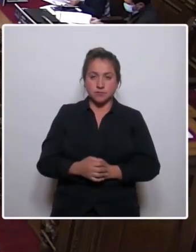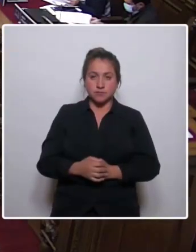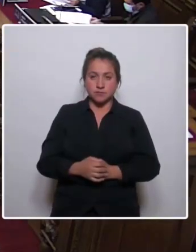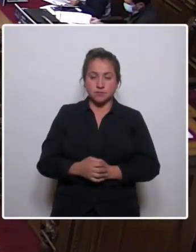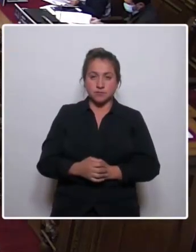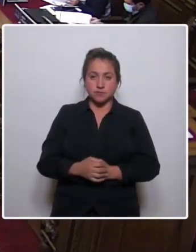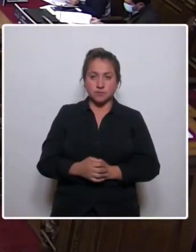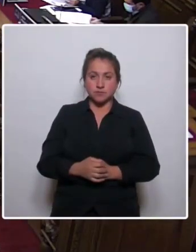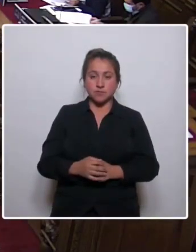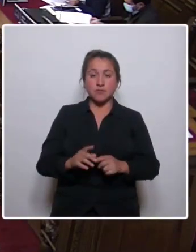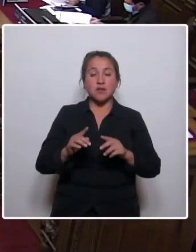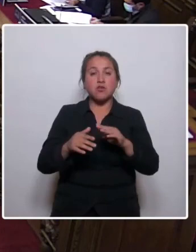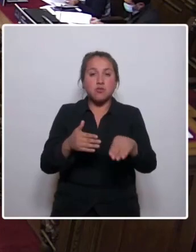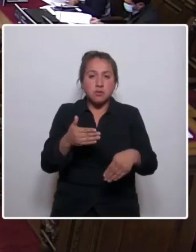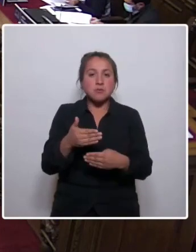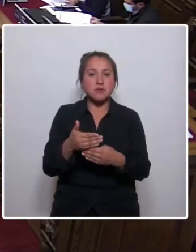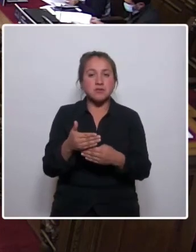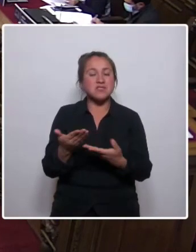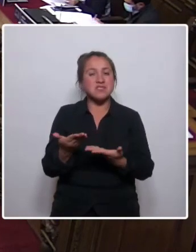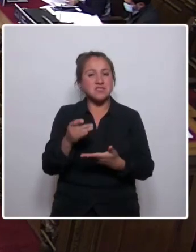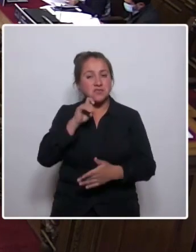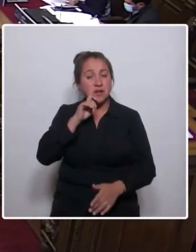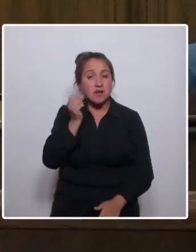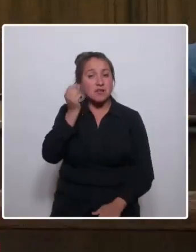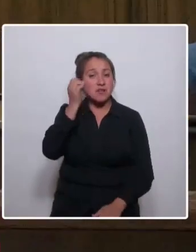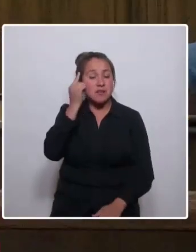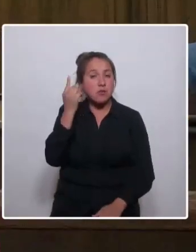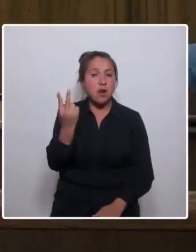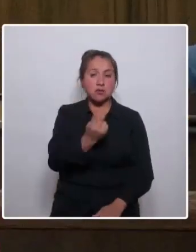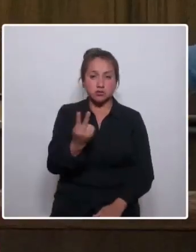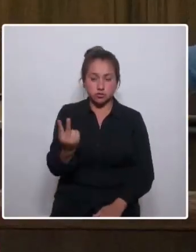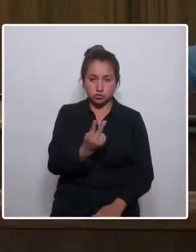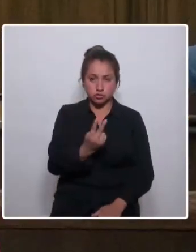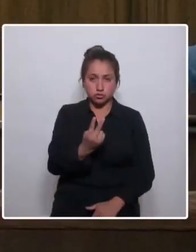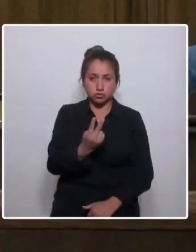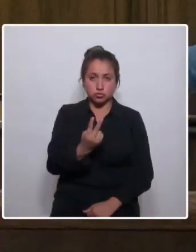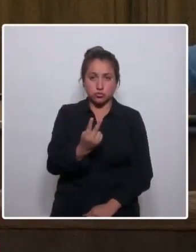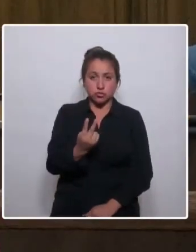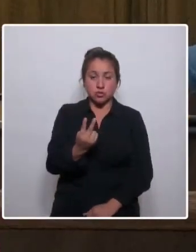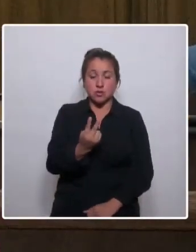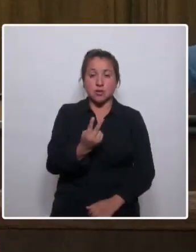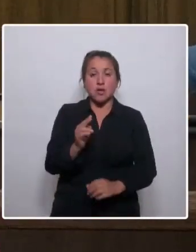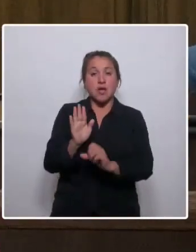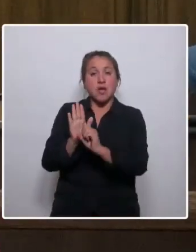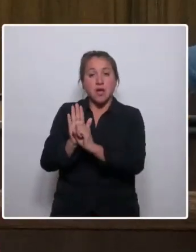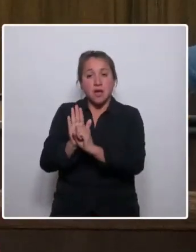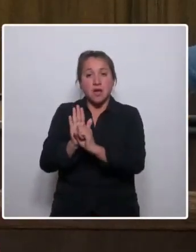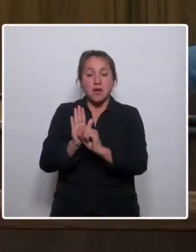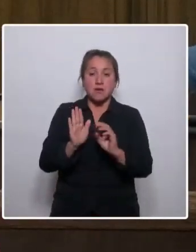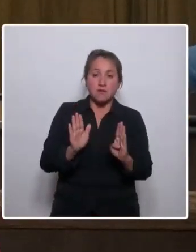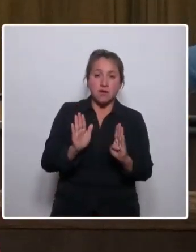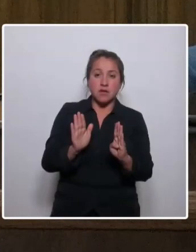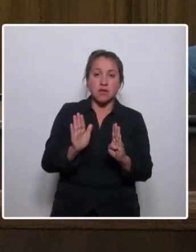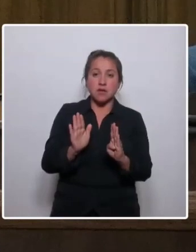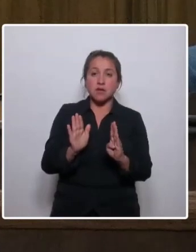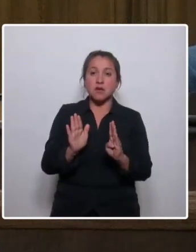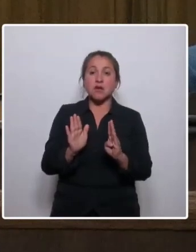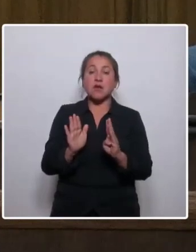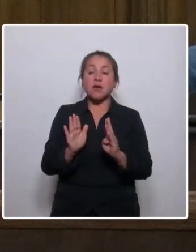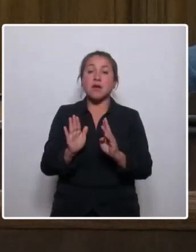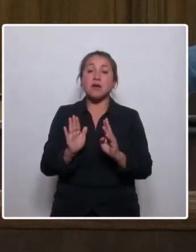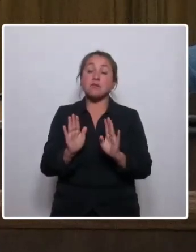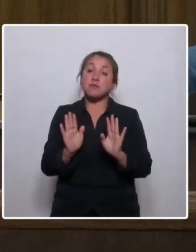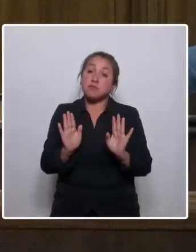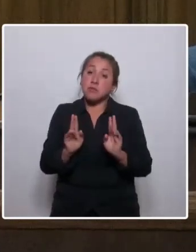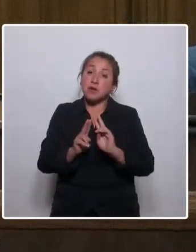Es complementaria, por tanto, entendemos ambas. Ambas, la letra A y la B, perfeccionando, a nuestro